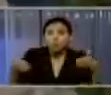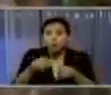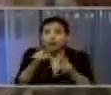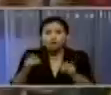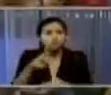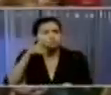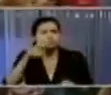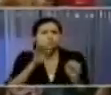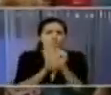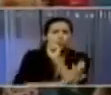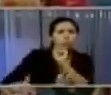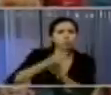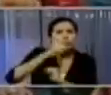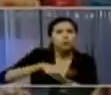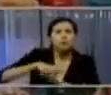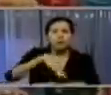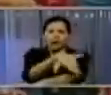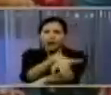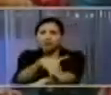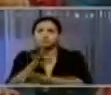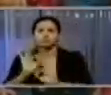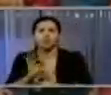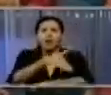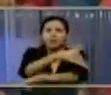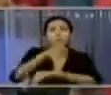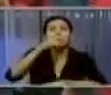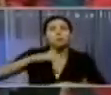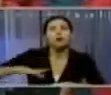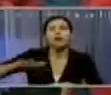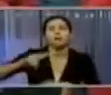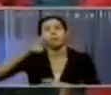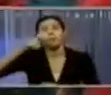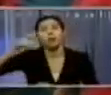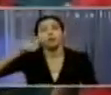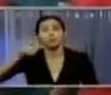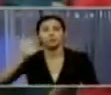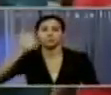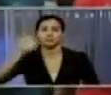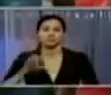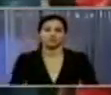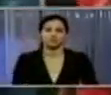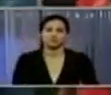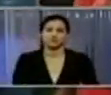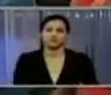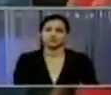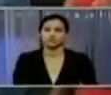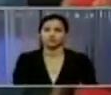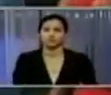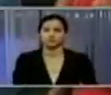calles, de las ciudades, de las avenidas, de los pueblos de nuestro país.